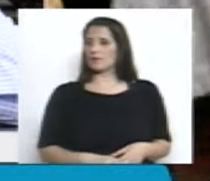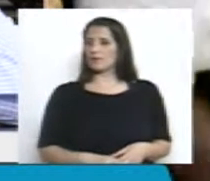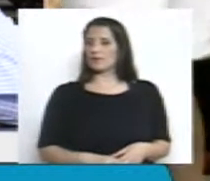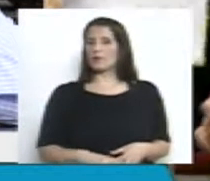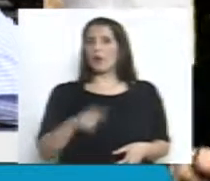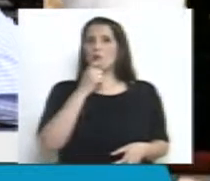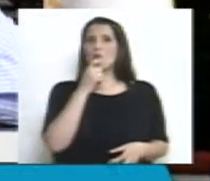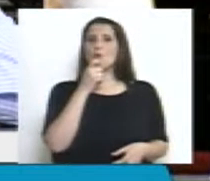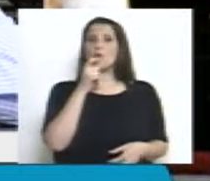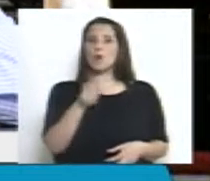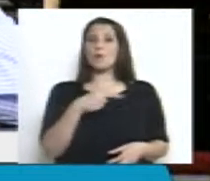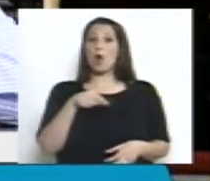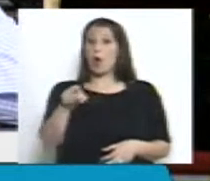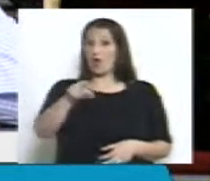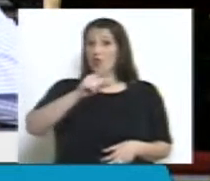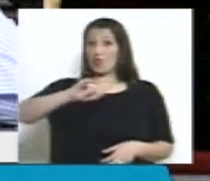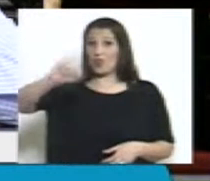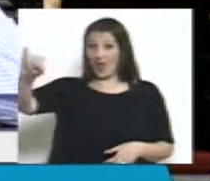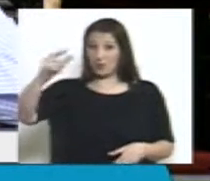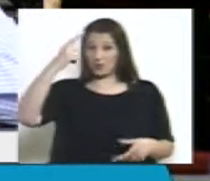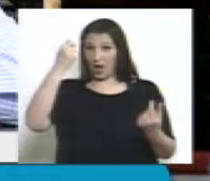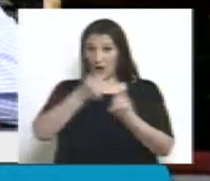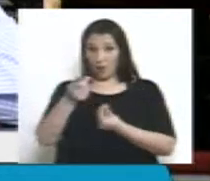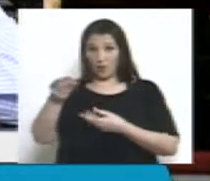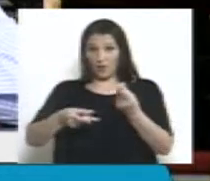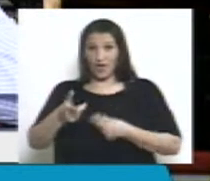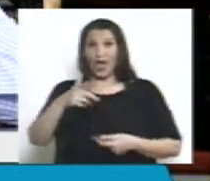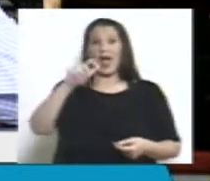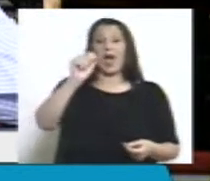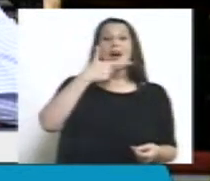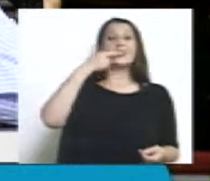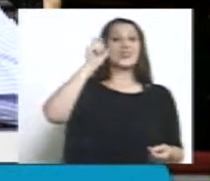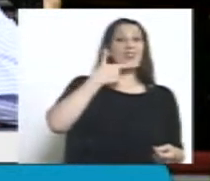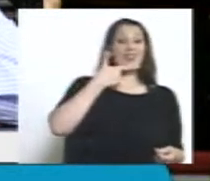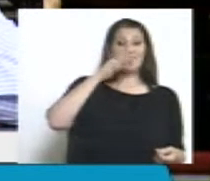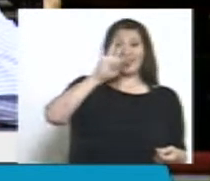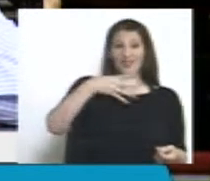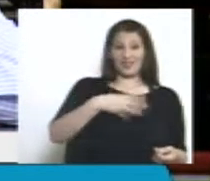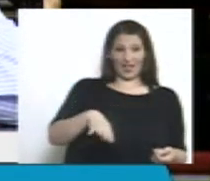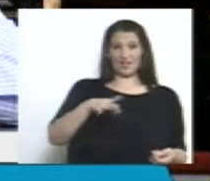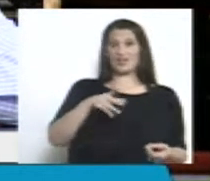Si denunciaran el pacto fiscal, la ANSES se quedaría sin financiamiento.